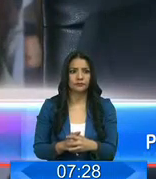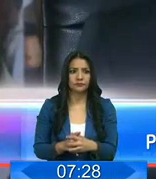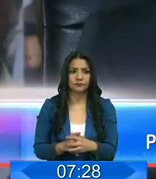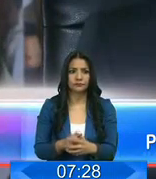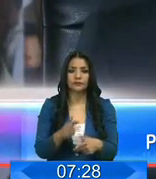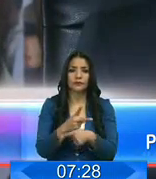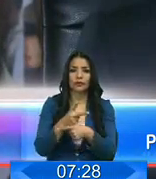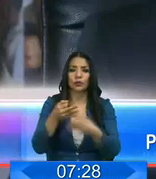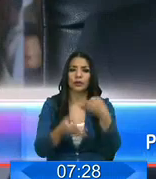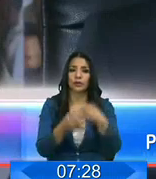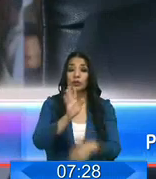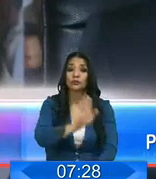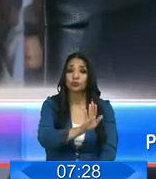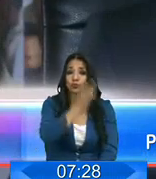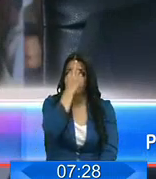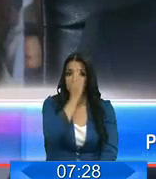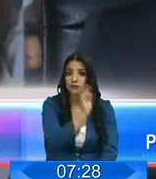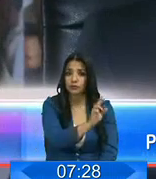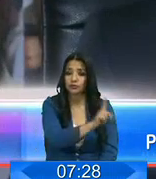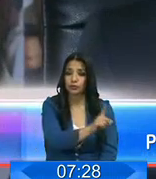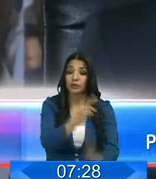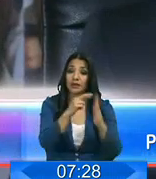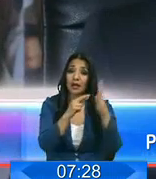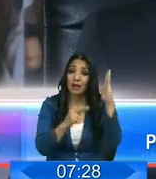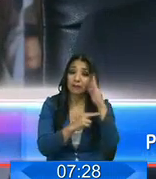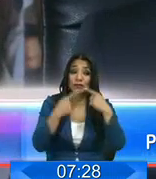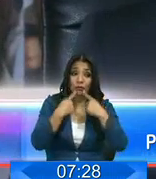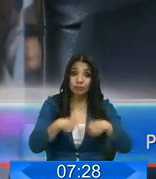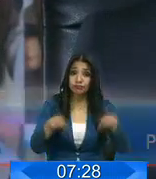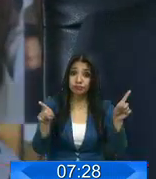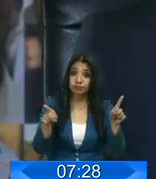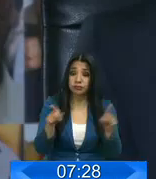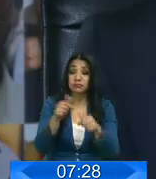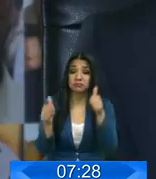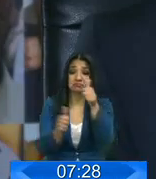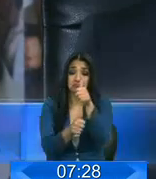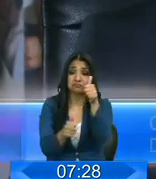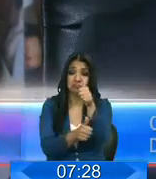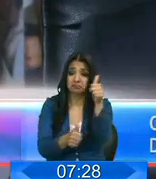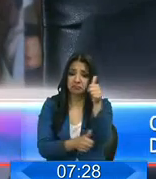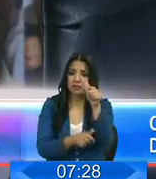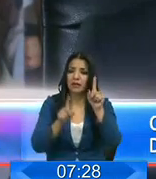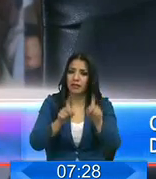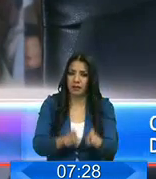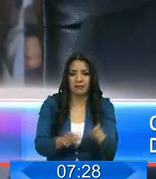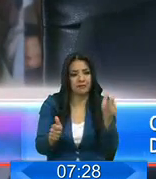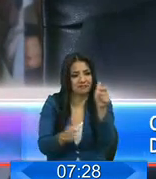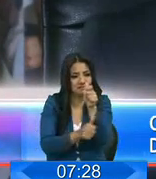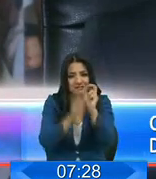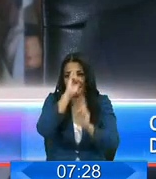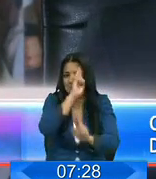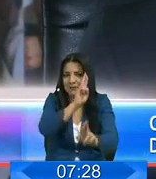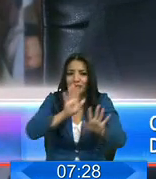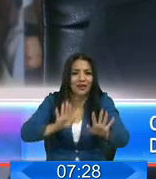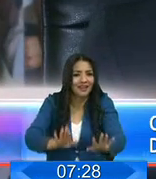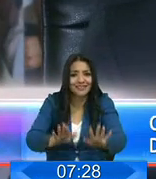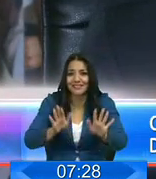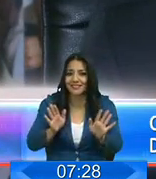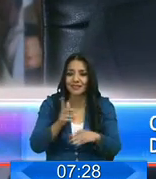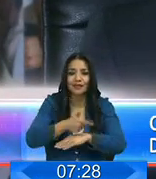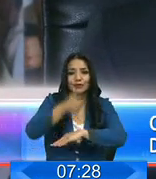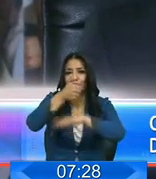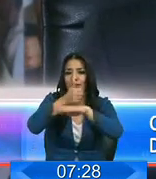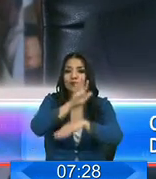Consejo de la Judicatura. Era dictado un reglamento, tendrán que los subalternos tendrán que someterse. Esa es la facultad de la